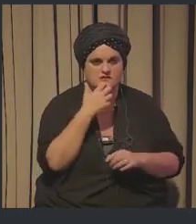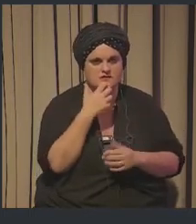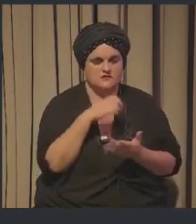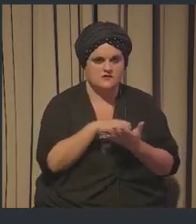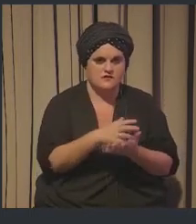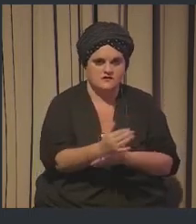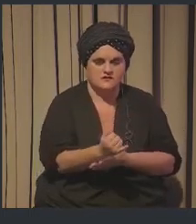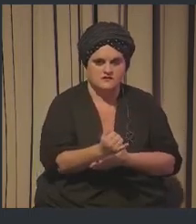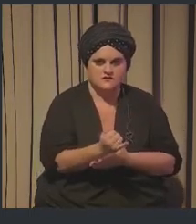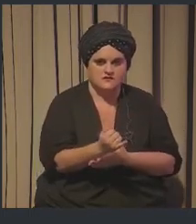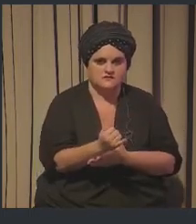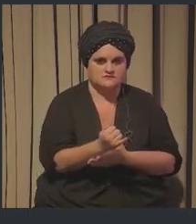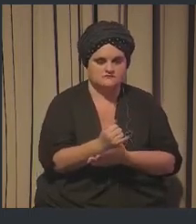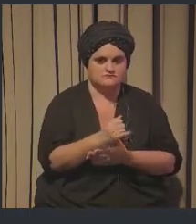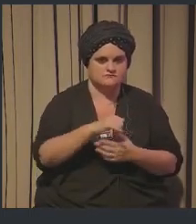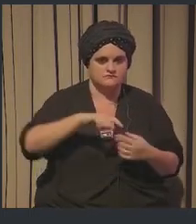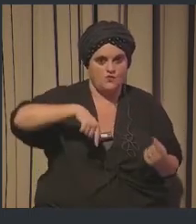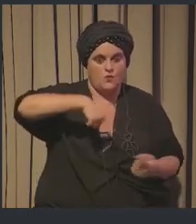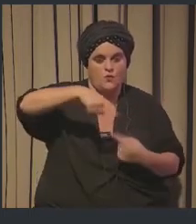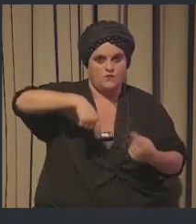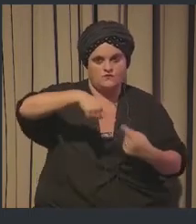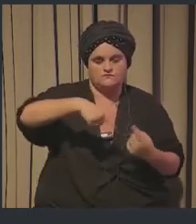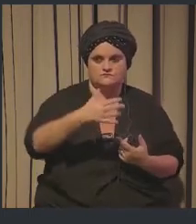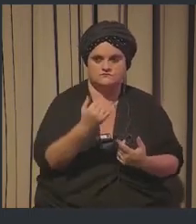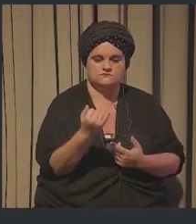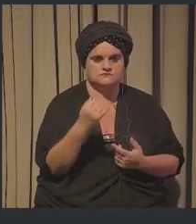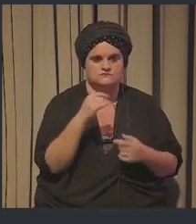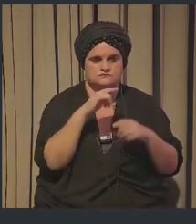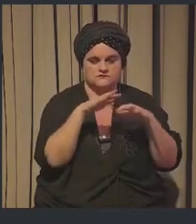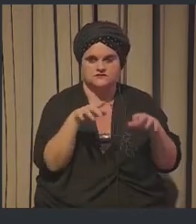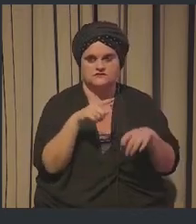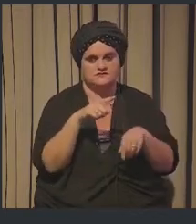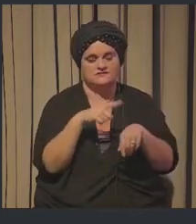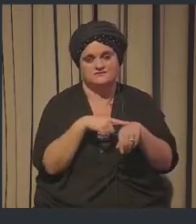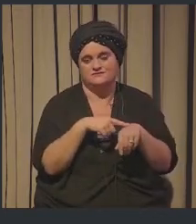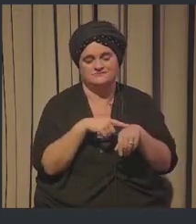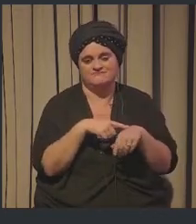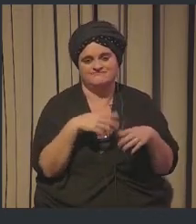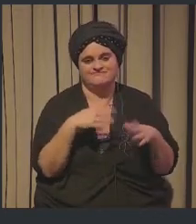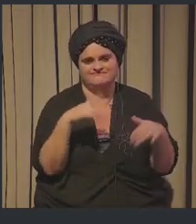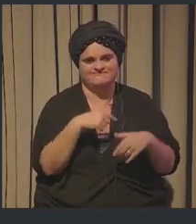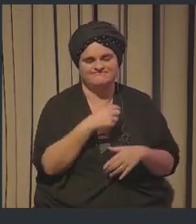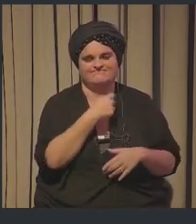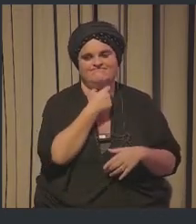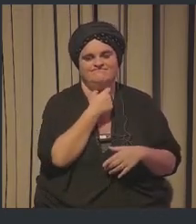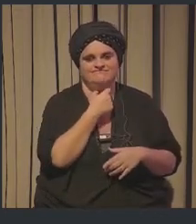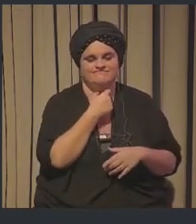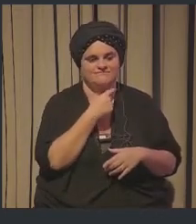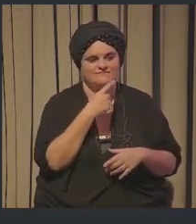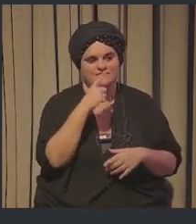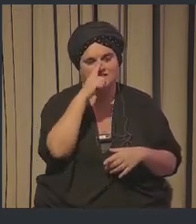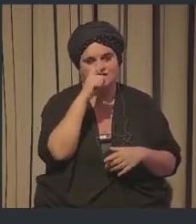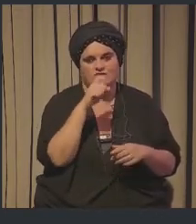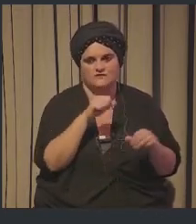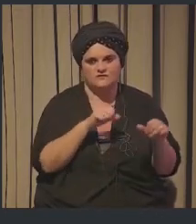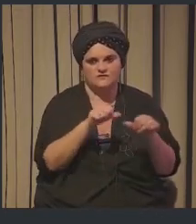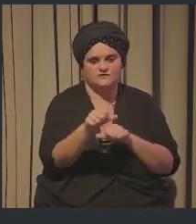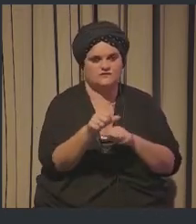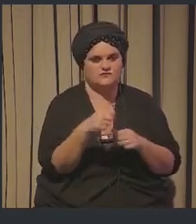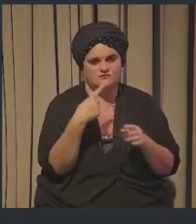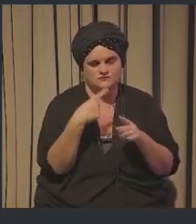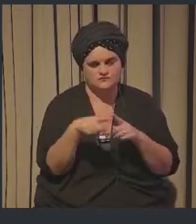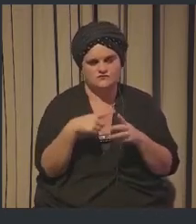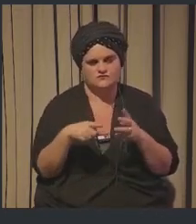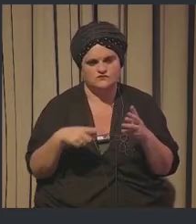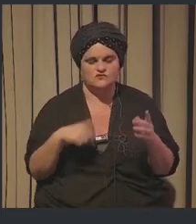Son dos huracanes, no tengo tiempo. Los dos mensajes claves aquí. Recordad que el futuro es muchas cosas, no